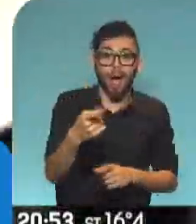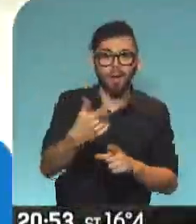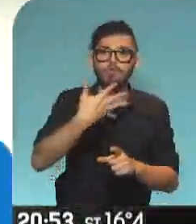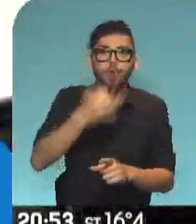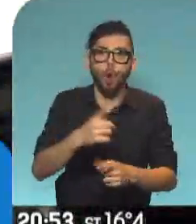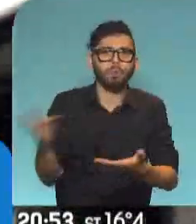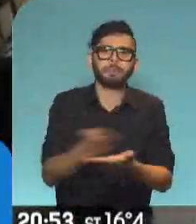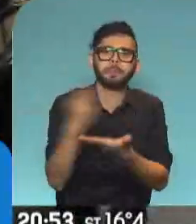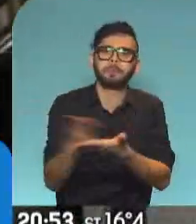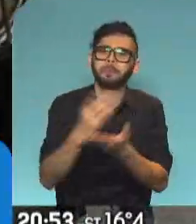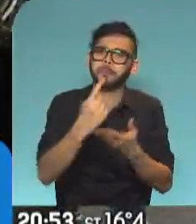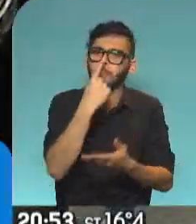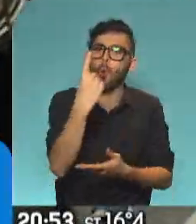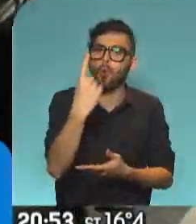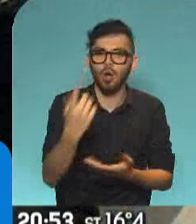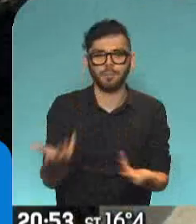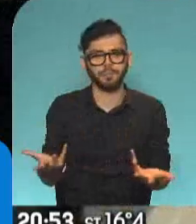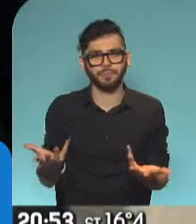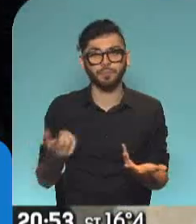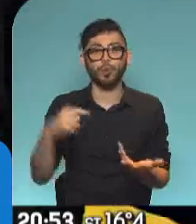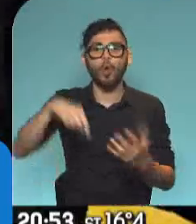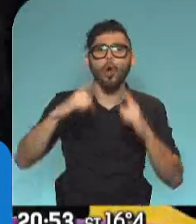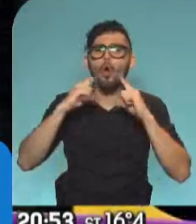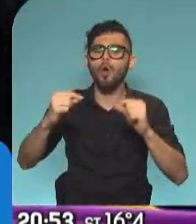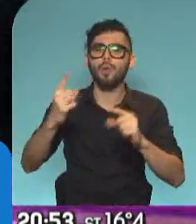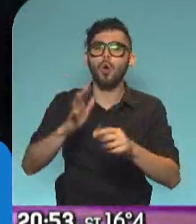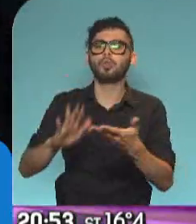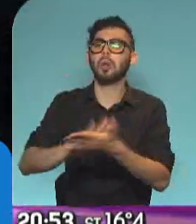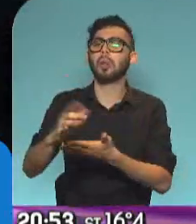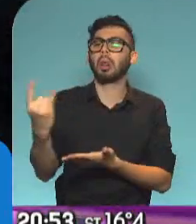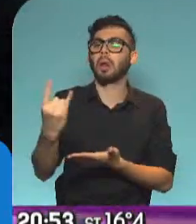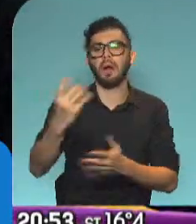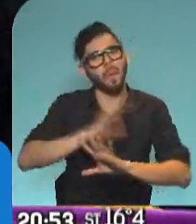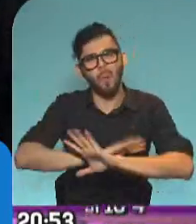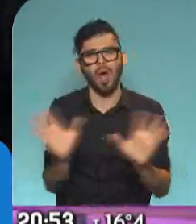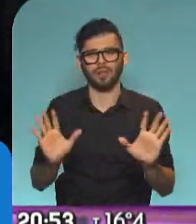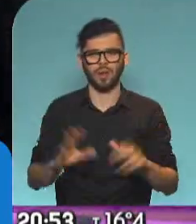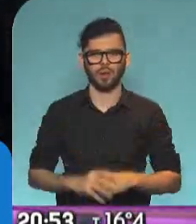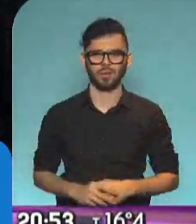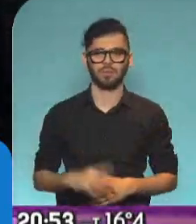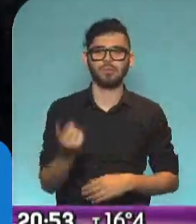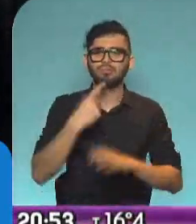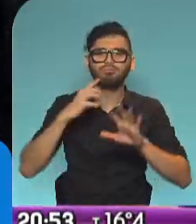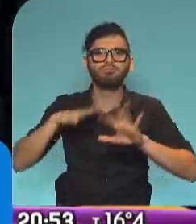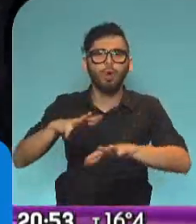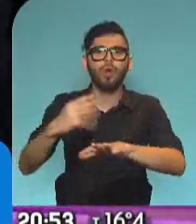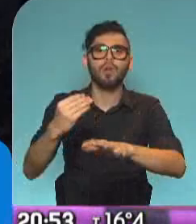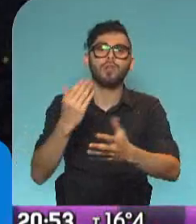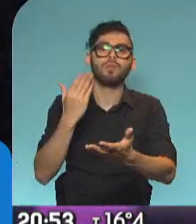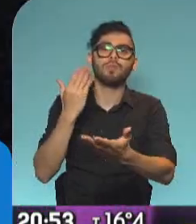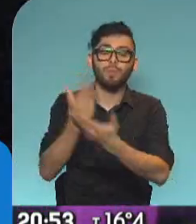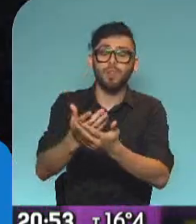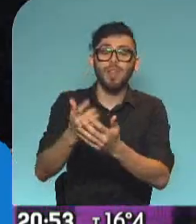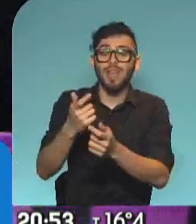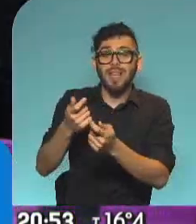profunda de hoy, es basta de falsas soluciones. Estamos manifestándonos pidiendo consulta popular por todos los agronegocios